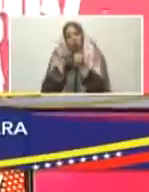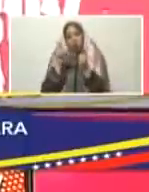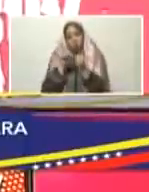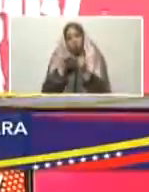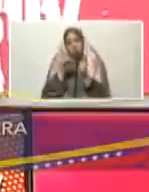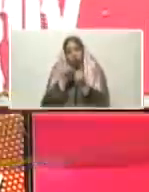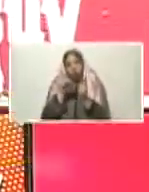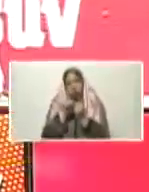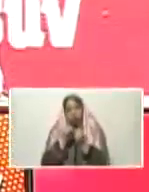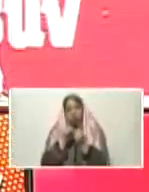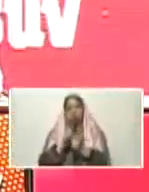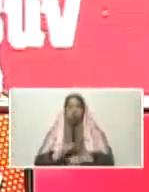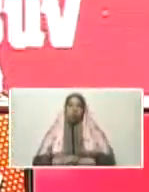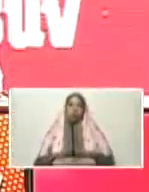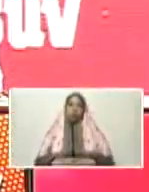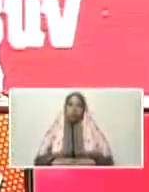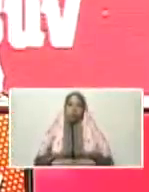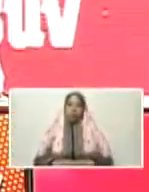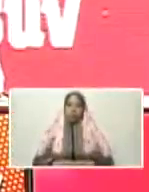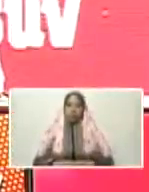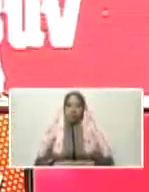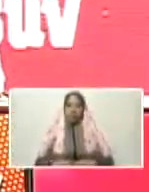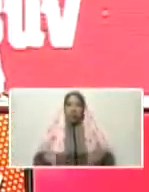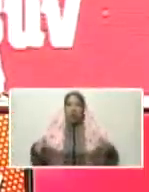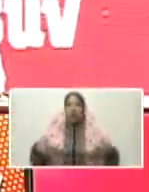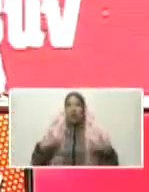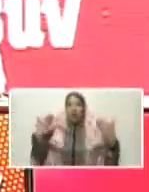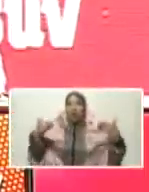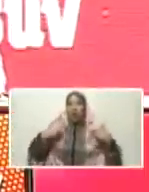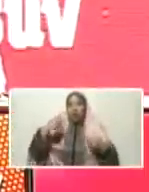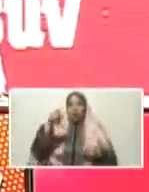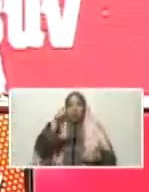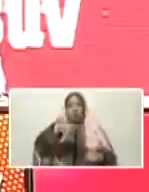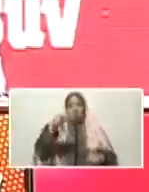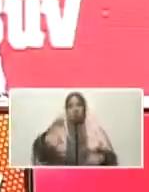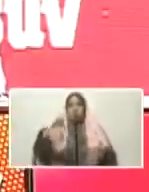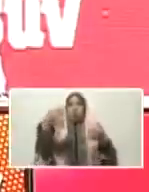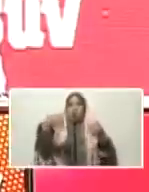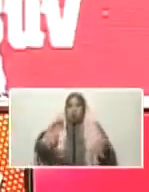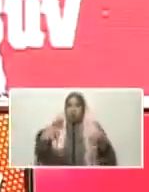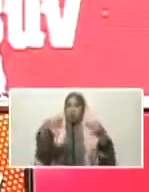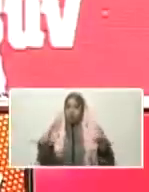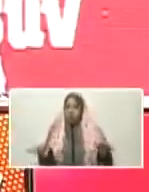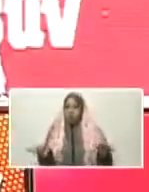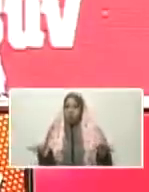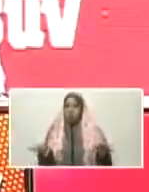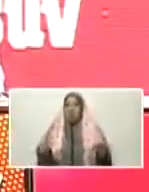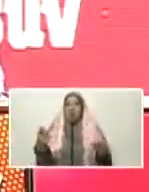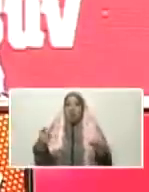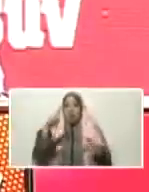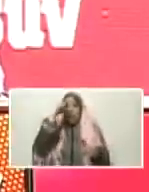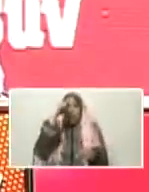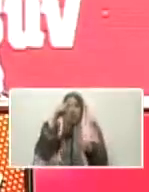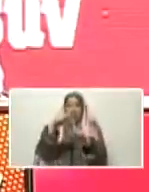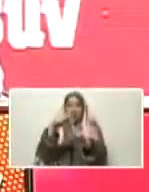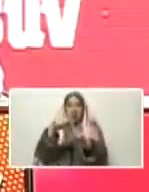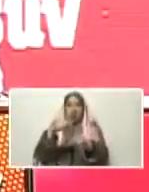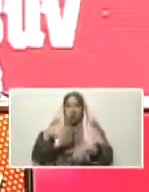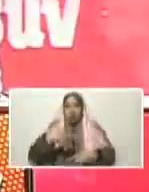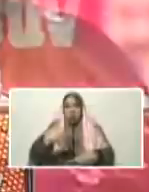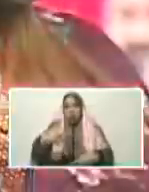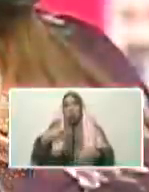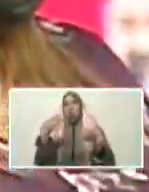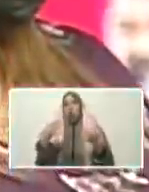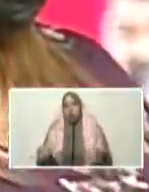entusiasmar al hombre de a pie a la mujer de a pie más allá de sus asuntos particulares y